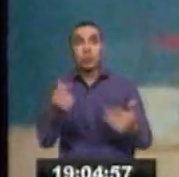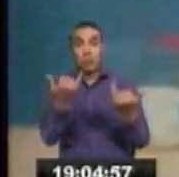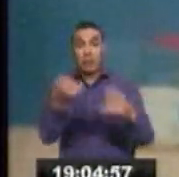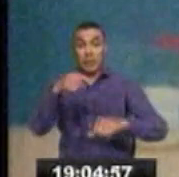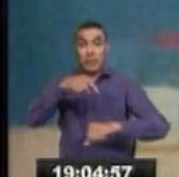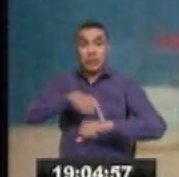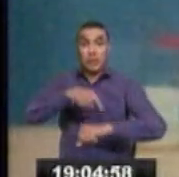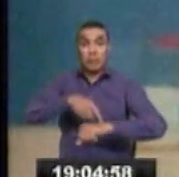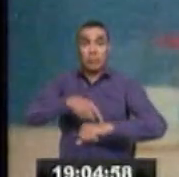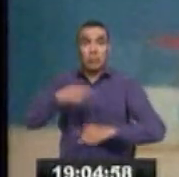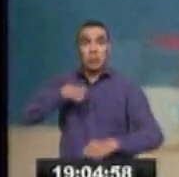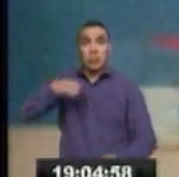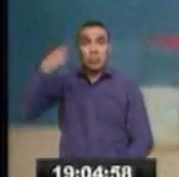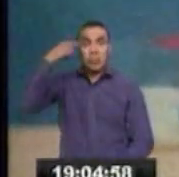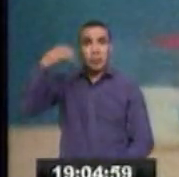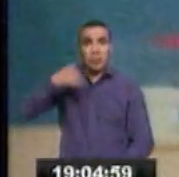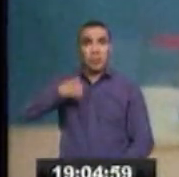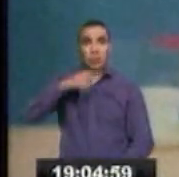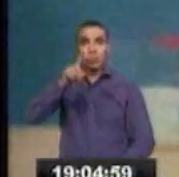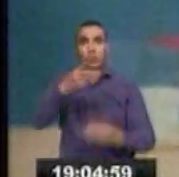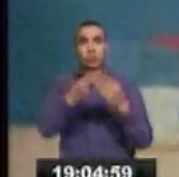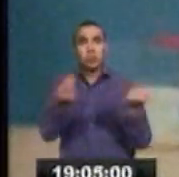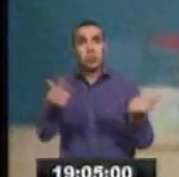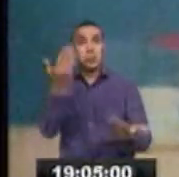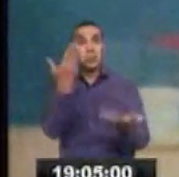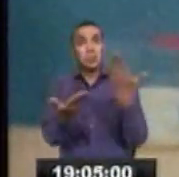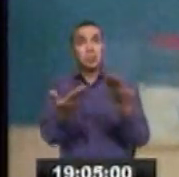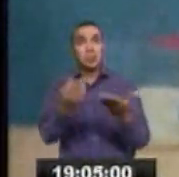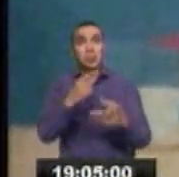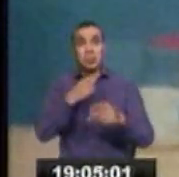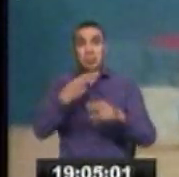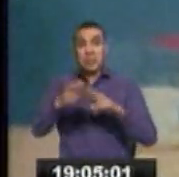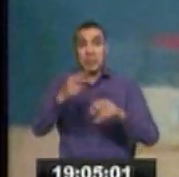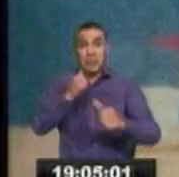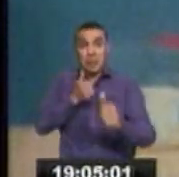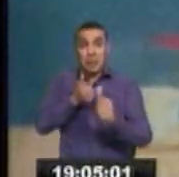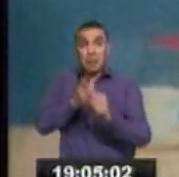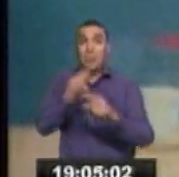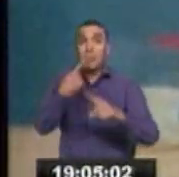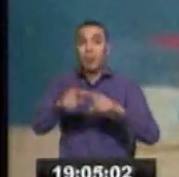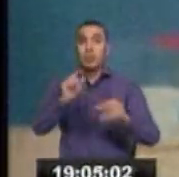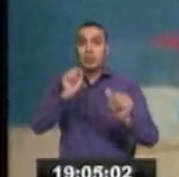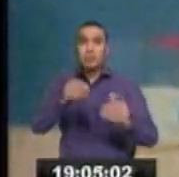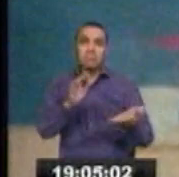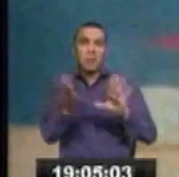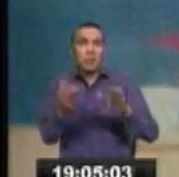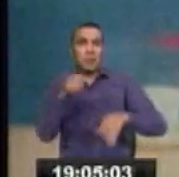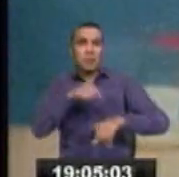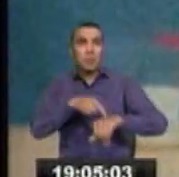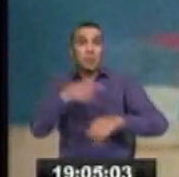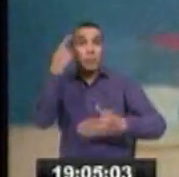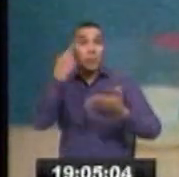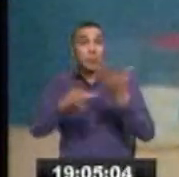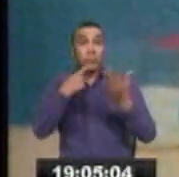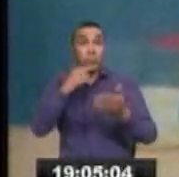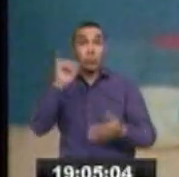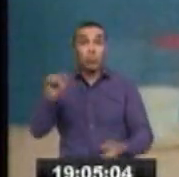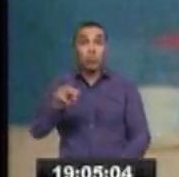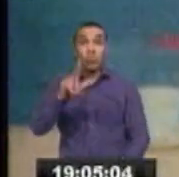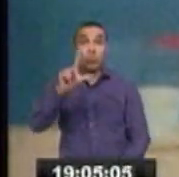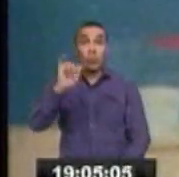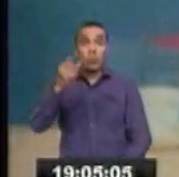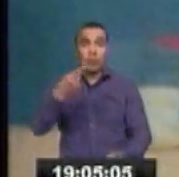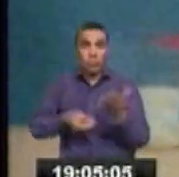momento pienso que tenemos una solución, seguramente no de corto plazo, pero sí de mediano plazo, para que el señor Julian Assange